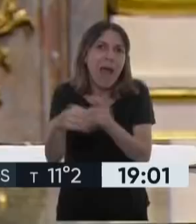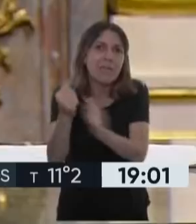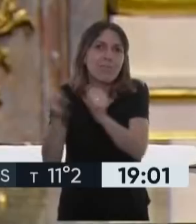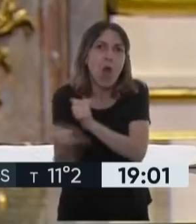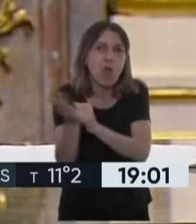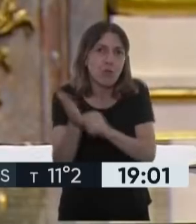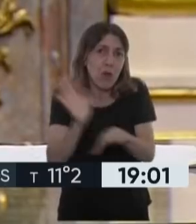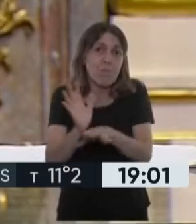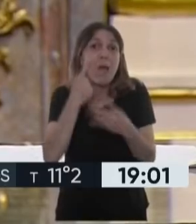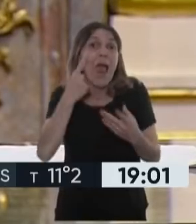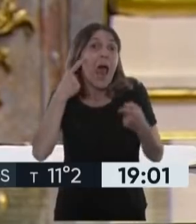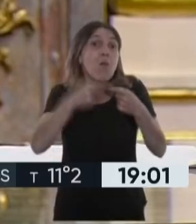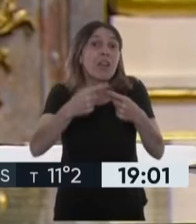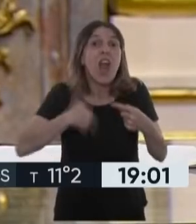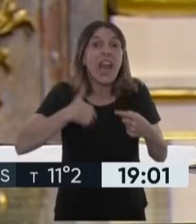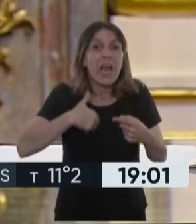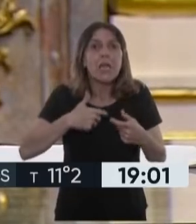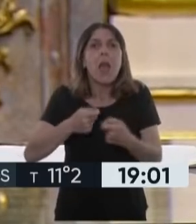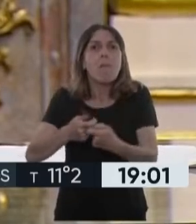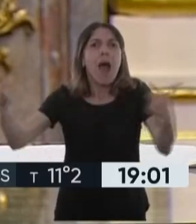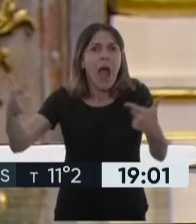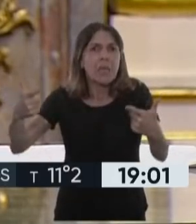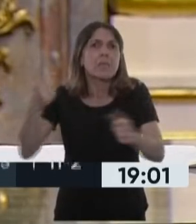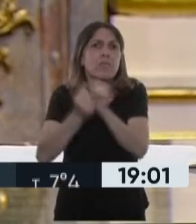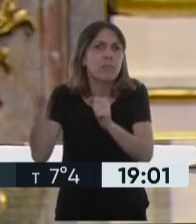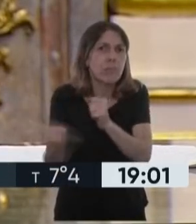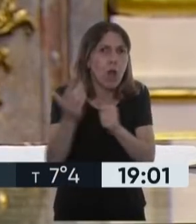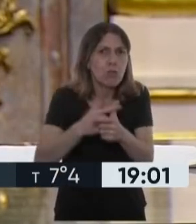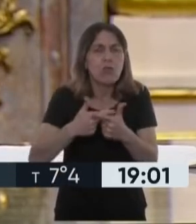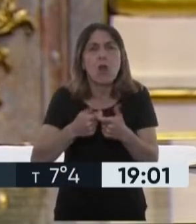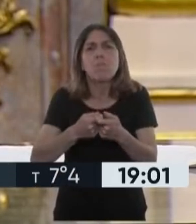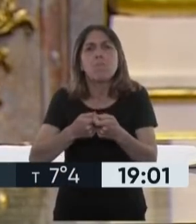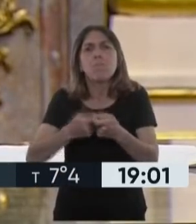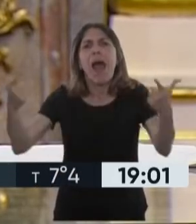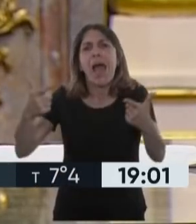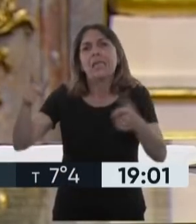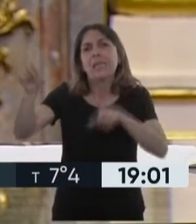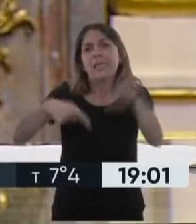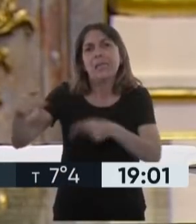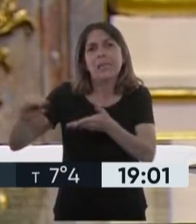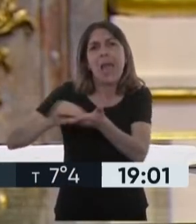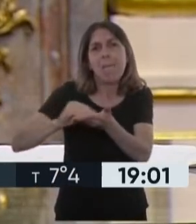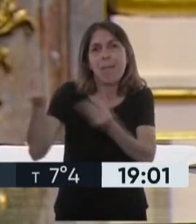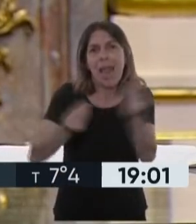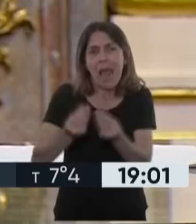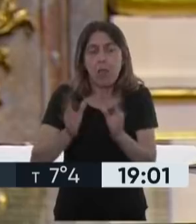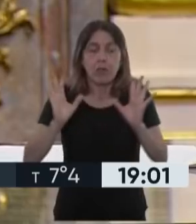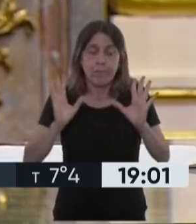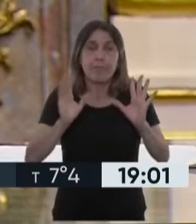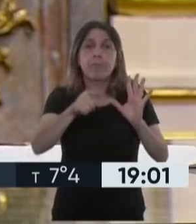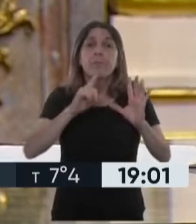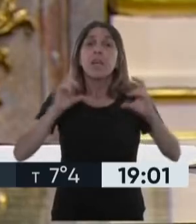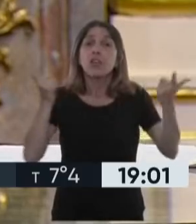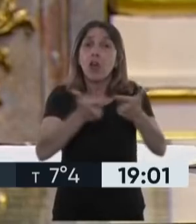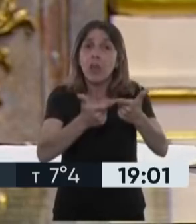justamente tener una Argentina que tenga más capacidad productiva y más capacidad de generación de trabajo. Como sociedad,